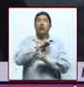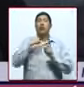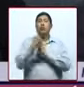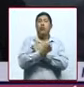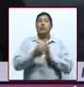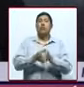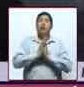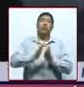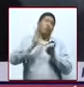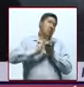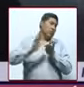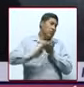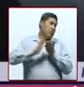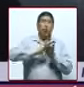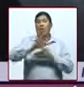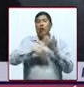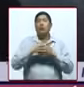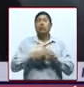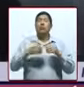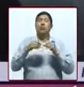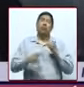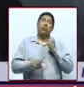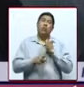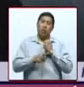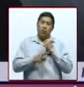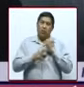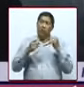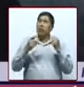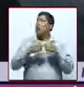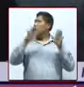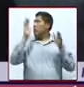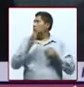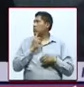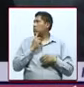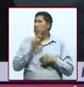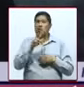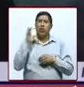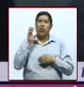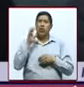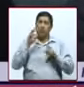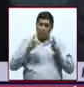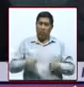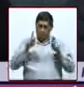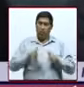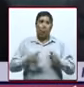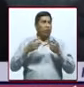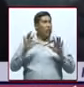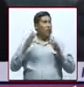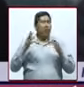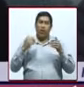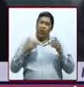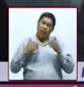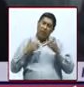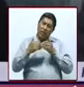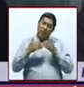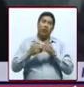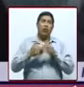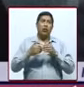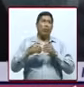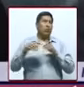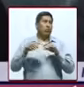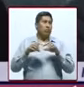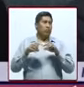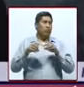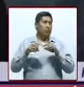pedimos mil disculpas a los postulantes, que son más de 300 postulantes que estaban ya a punto de ser